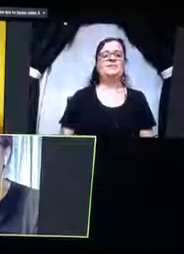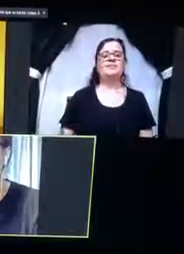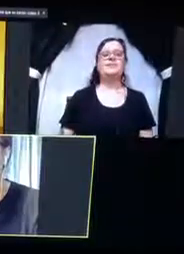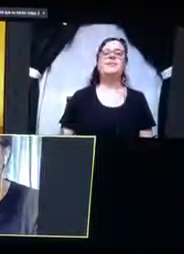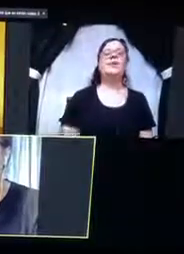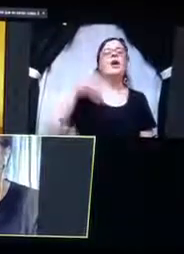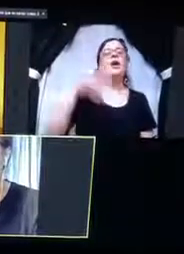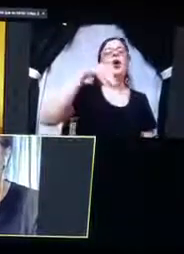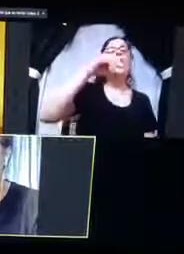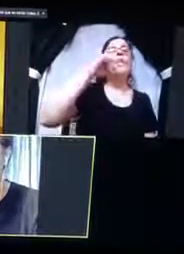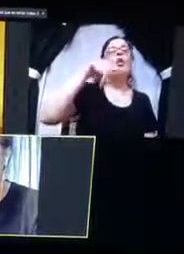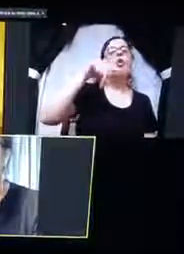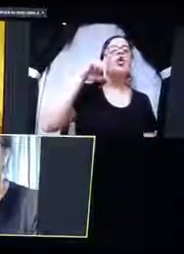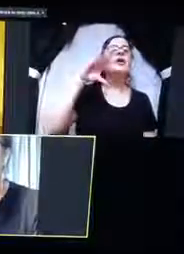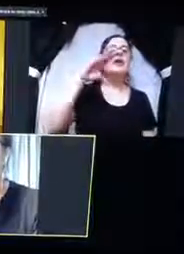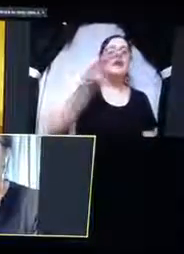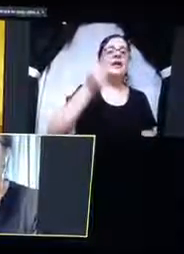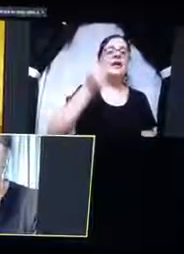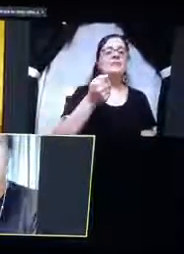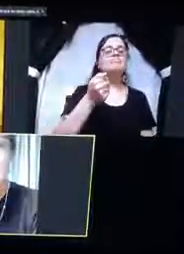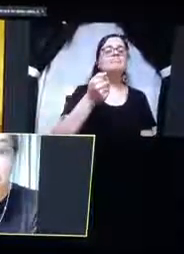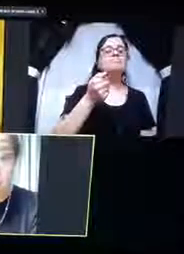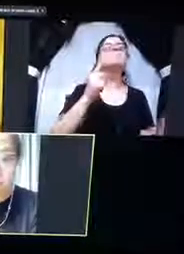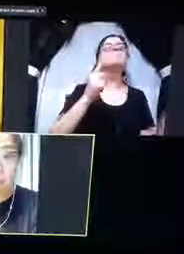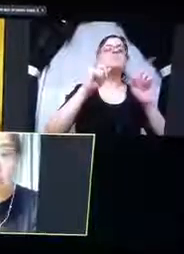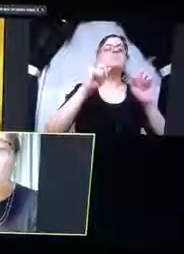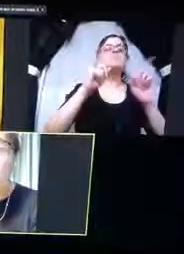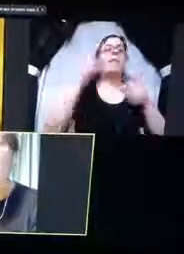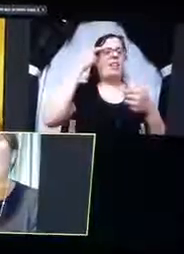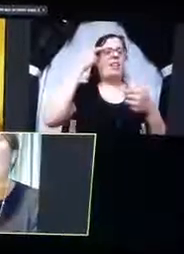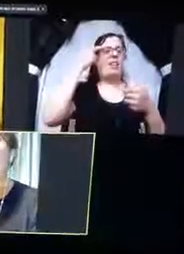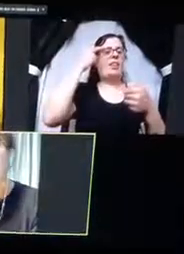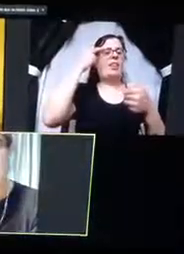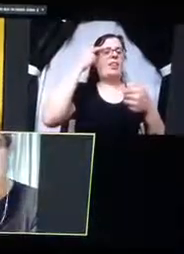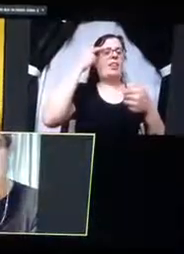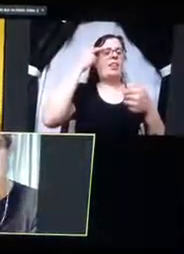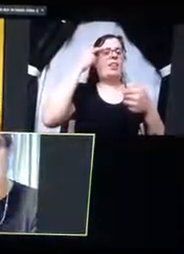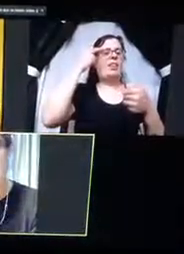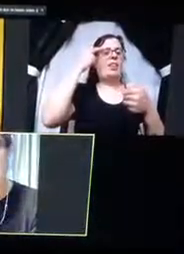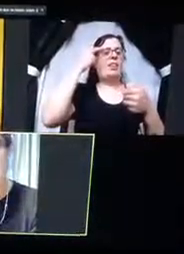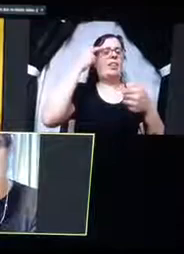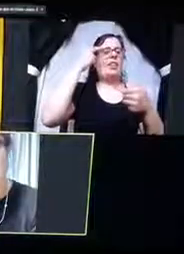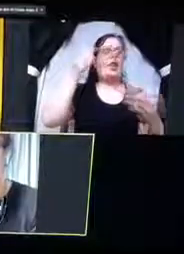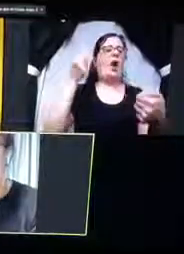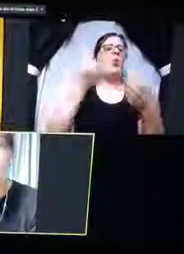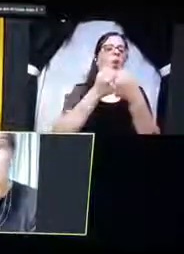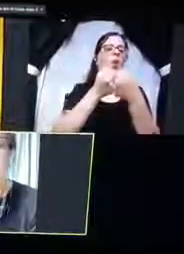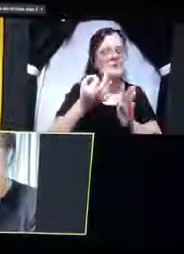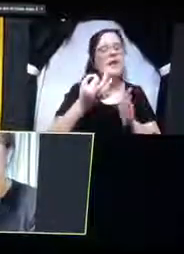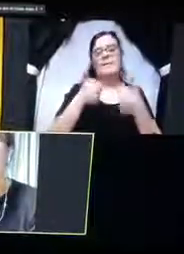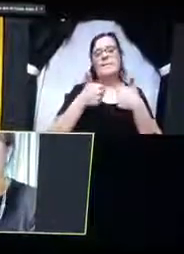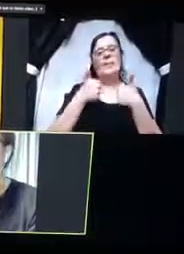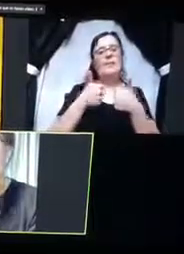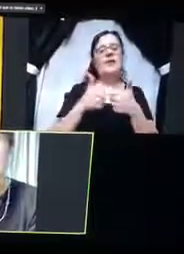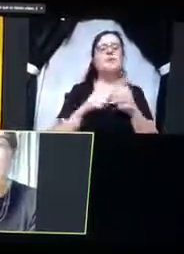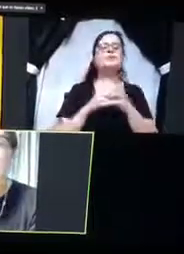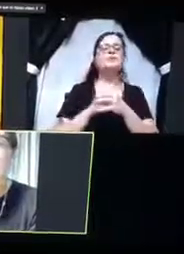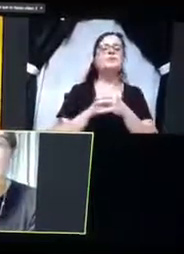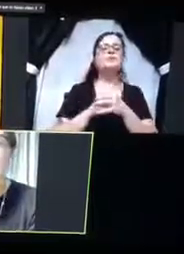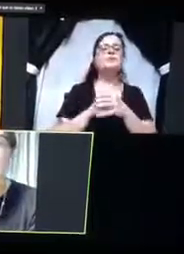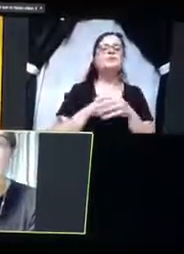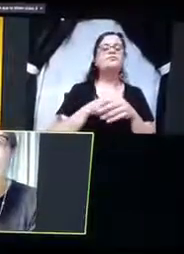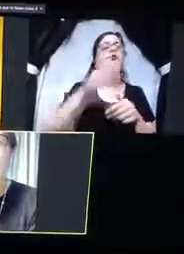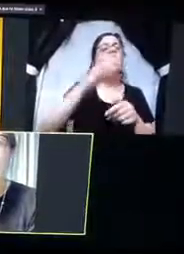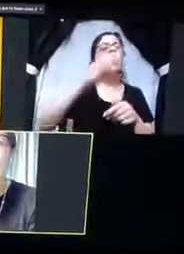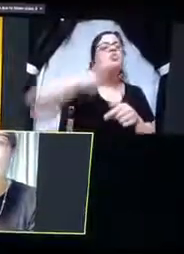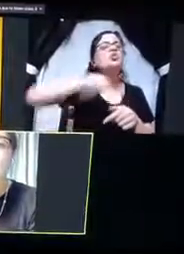nos comenta esto que también está de acuerdo sobre las terapistas ocupacionales, súper. Tenemos que ver